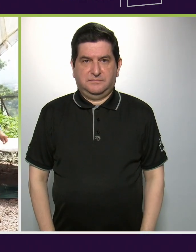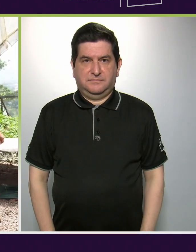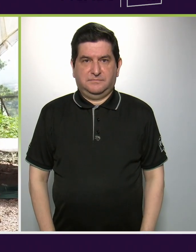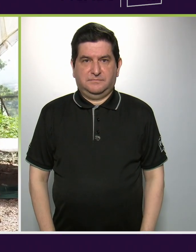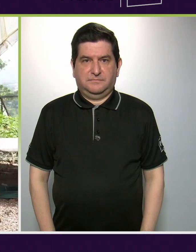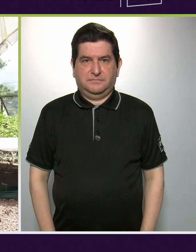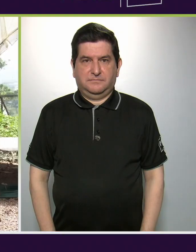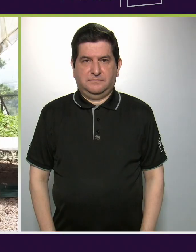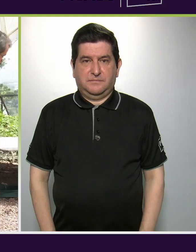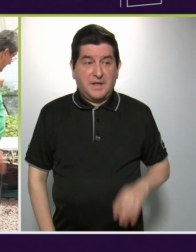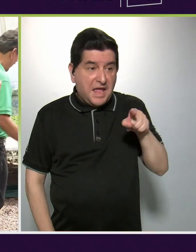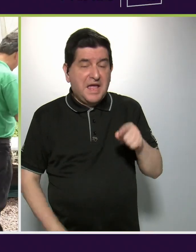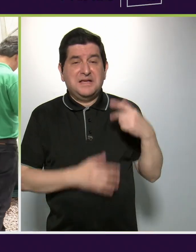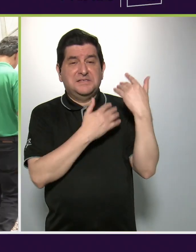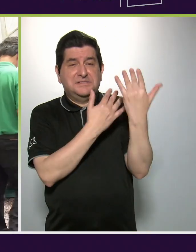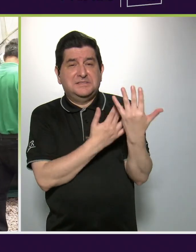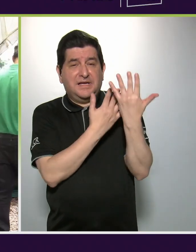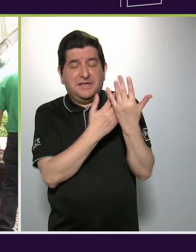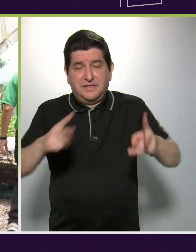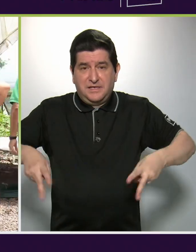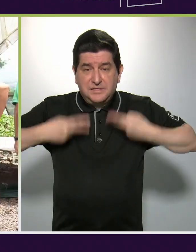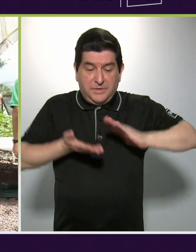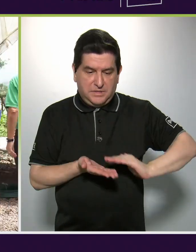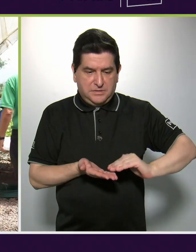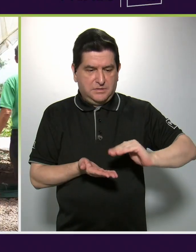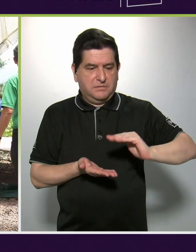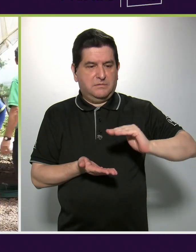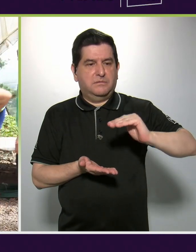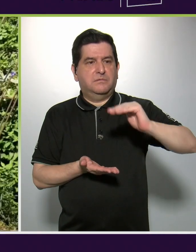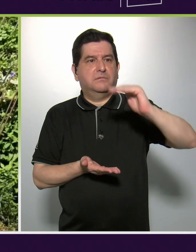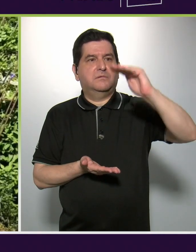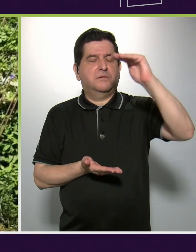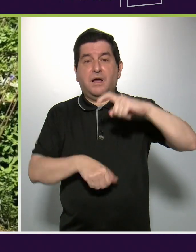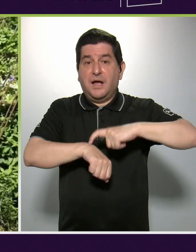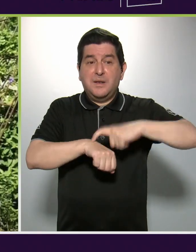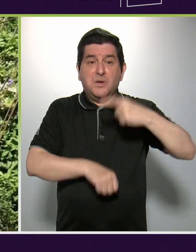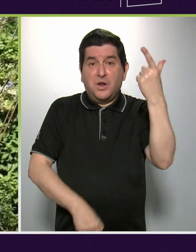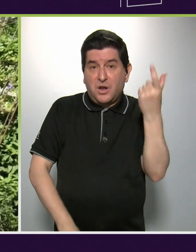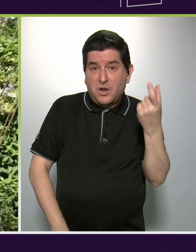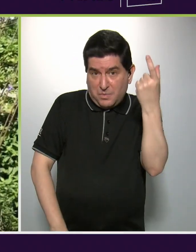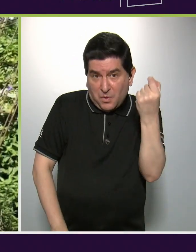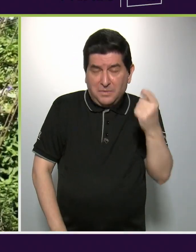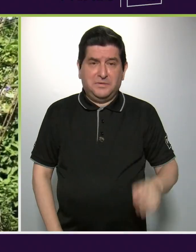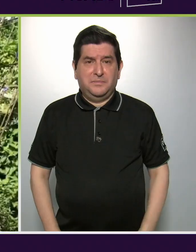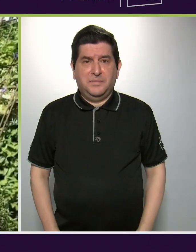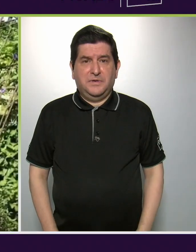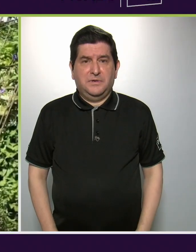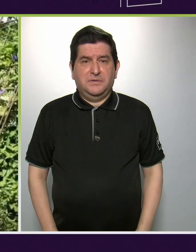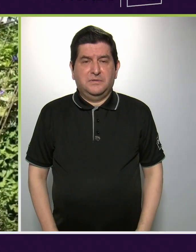Cuando por esa expectativa de vida creciente, cuando se jubila, por